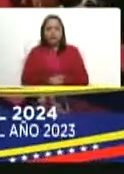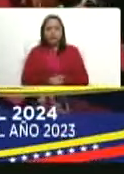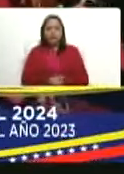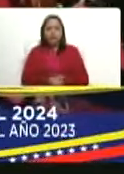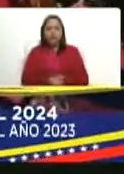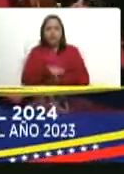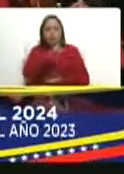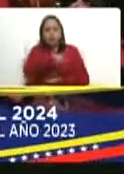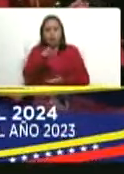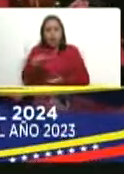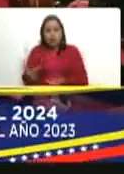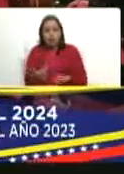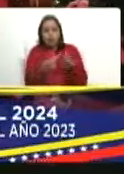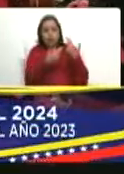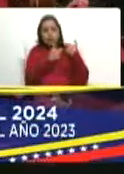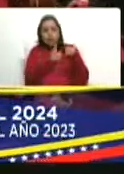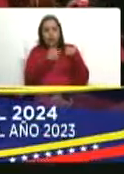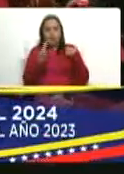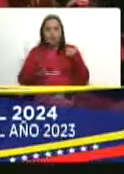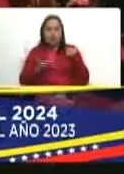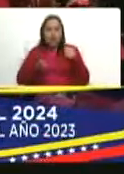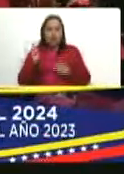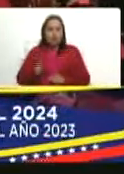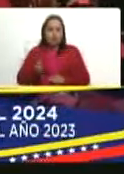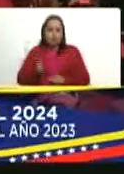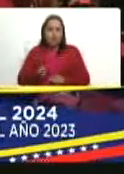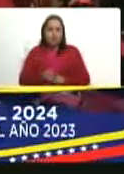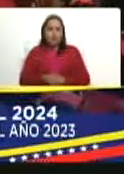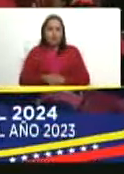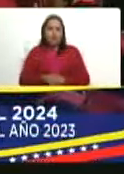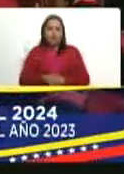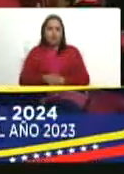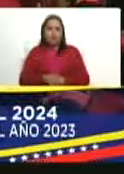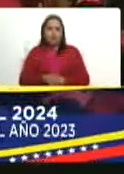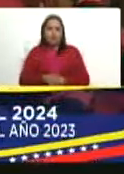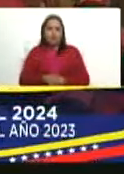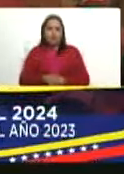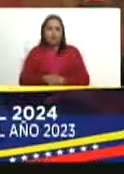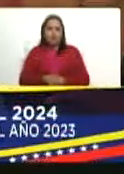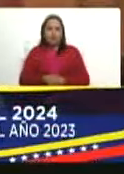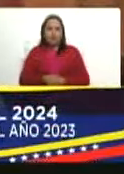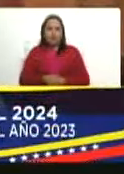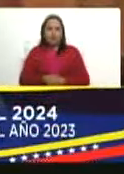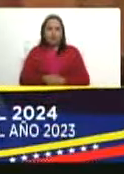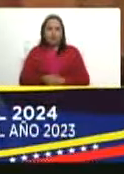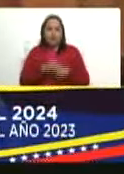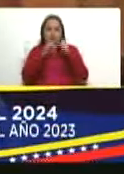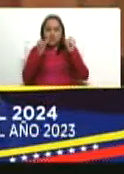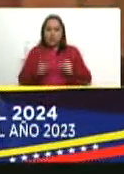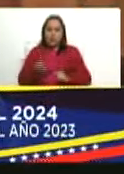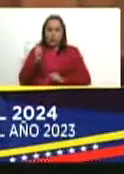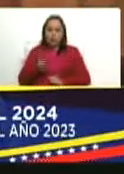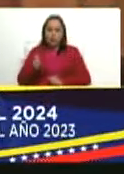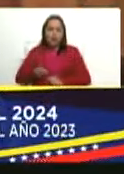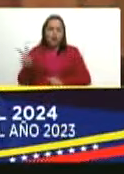altas autoridades de el Poder Judicial de Venezuela,